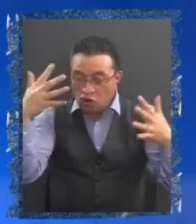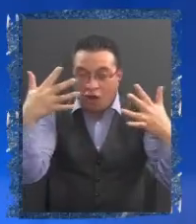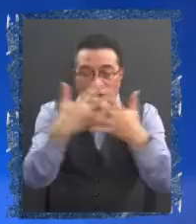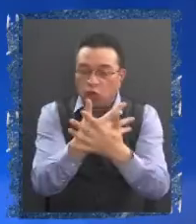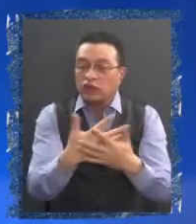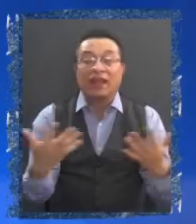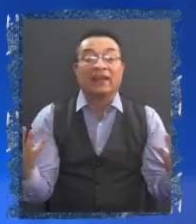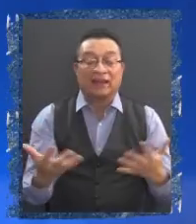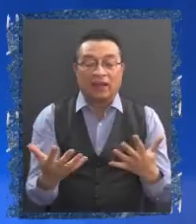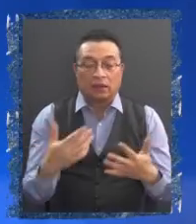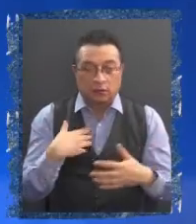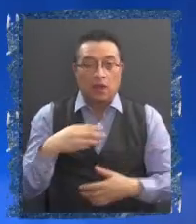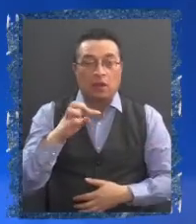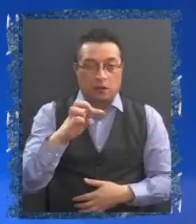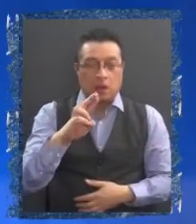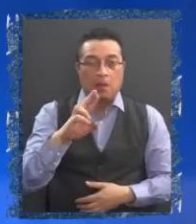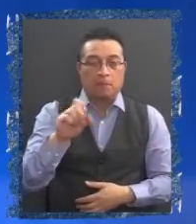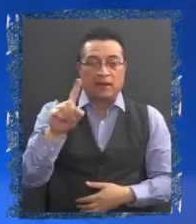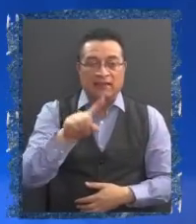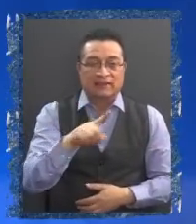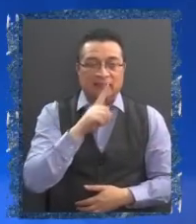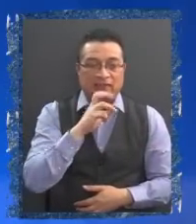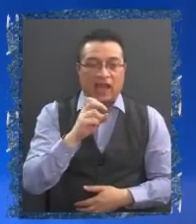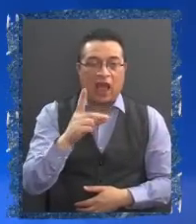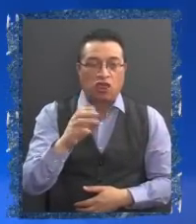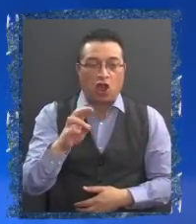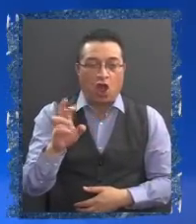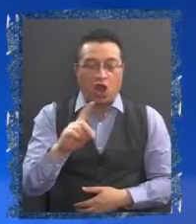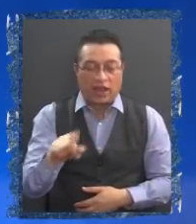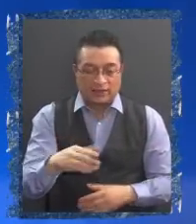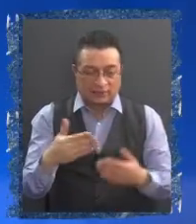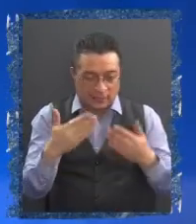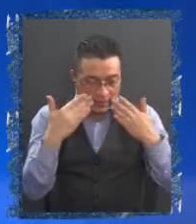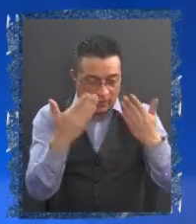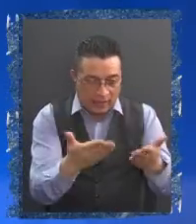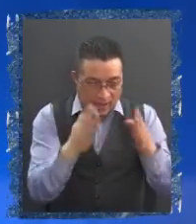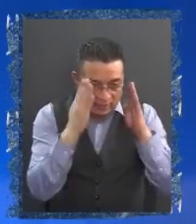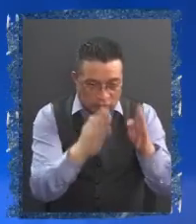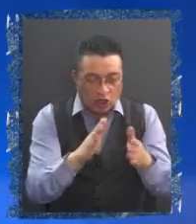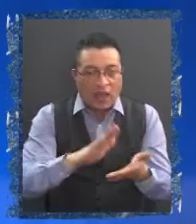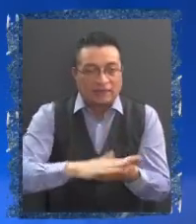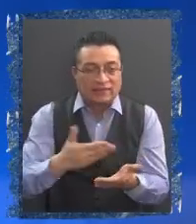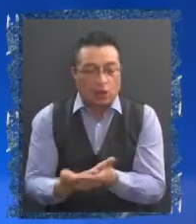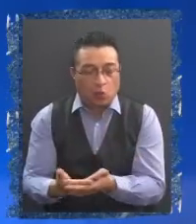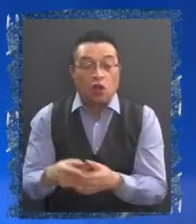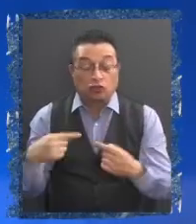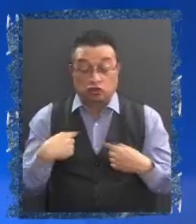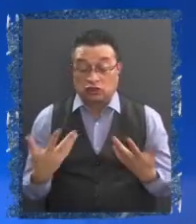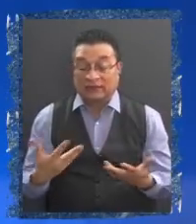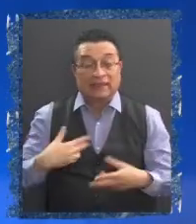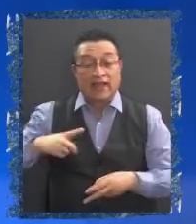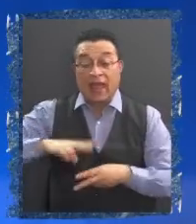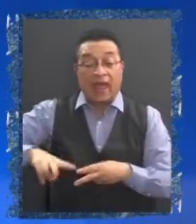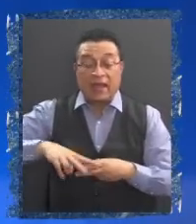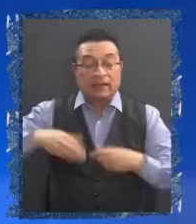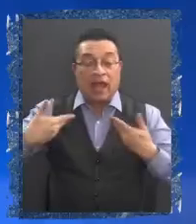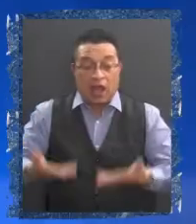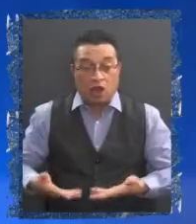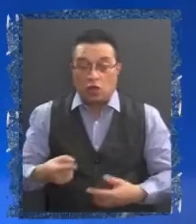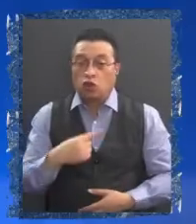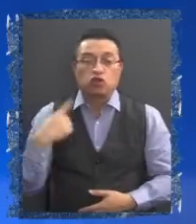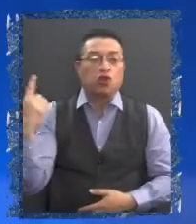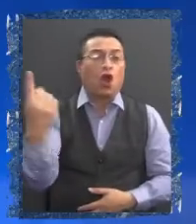hablando son prestadores de atenciones de salud. Lo que nosotros aquí estamos instalando, lo que en todo el